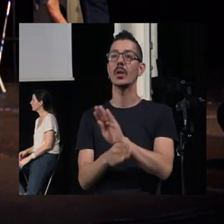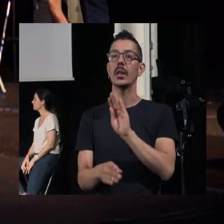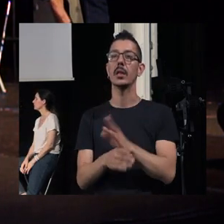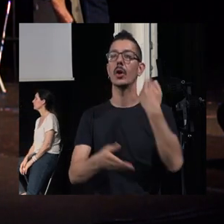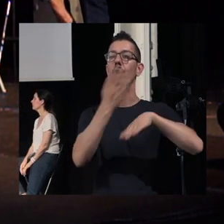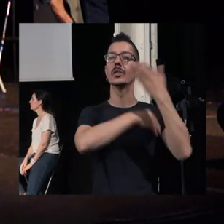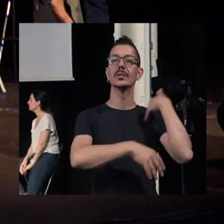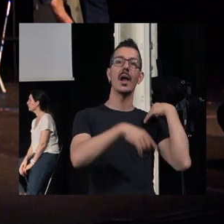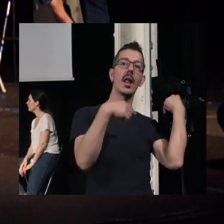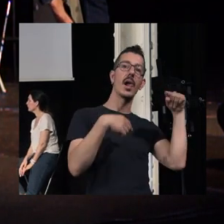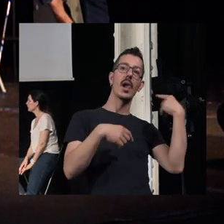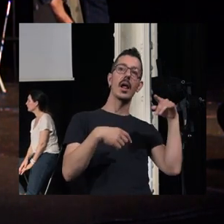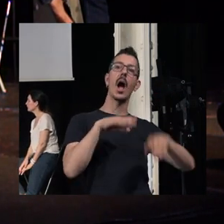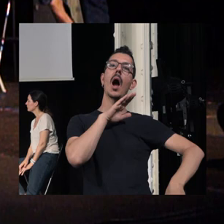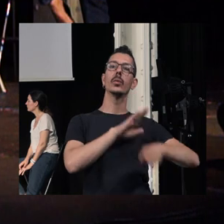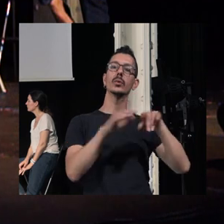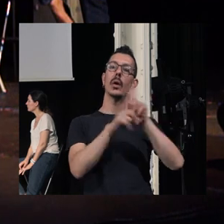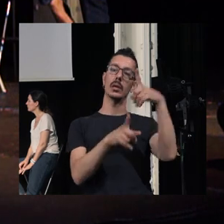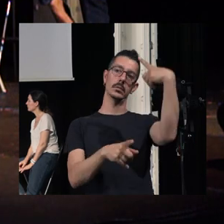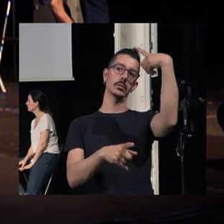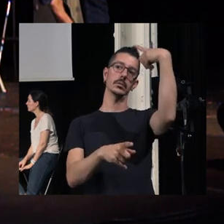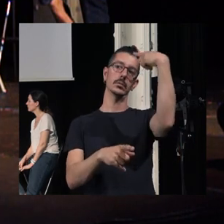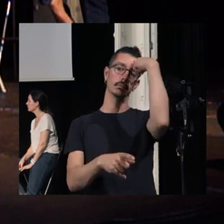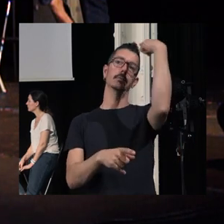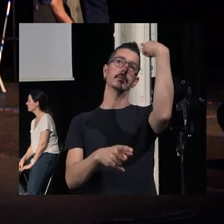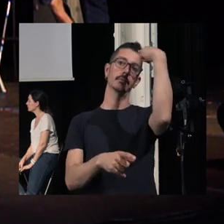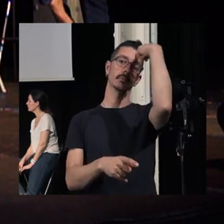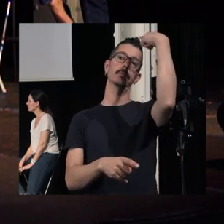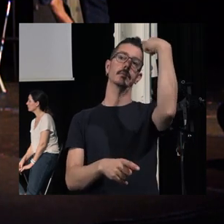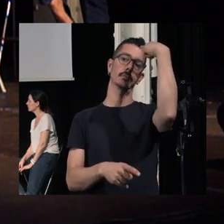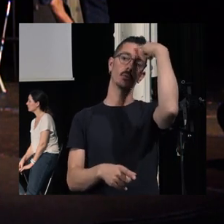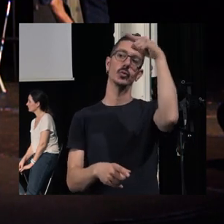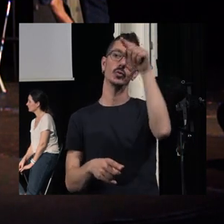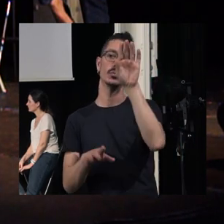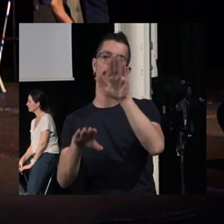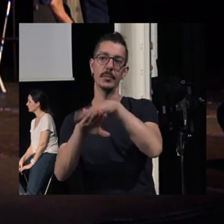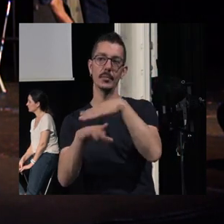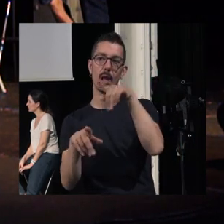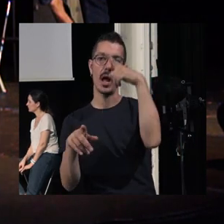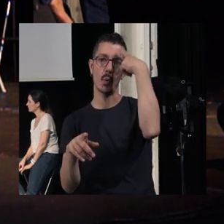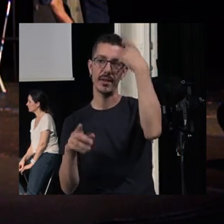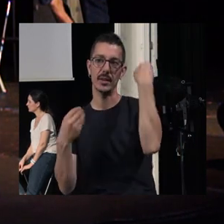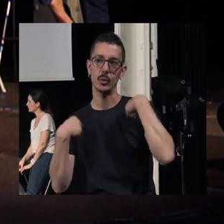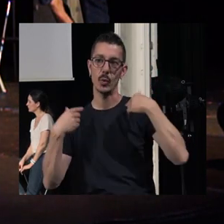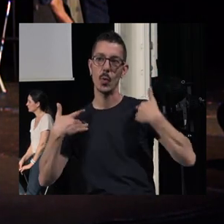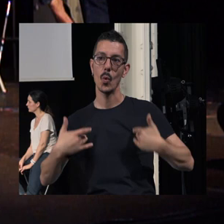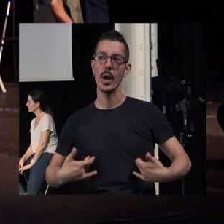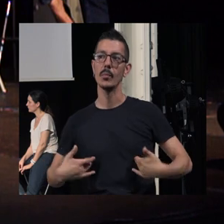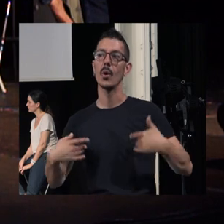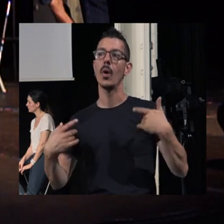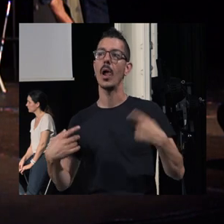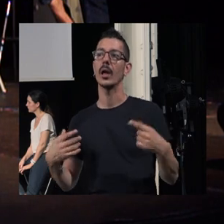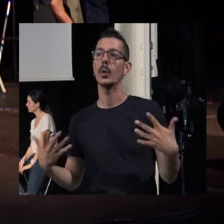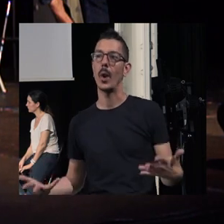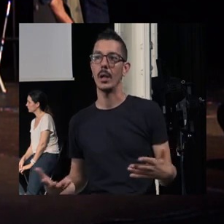origen que te está recordando continuamente qué cuerpo tienes y qué posibilidades tiene ese cuerpo. Y yo creo